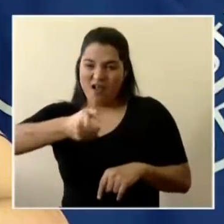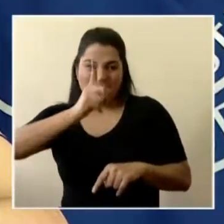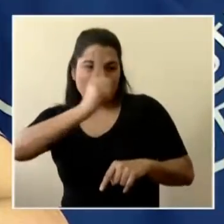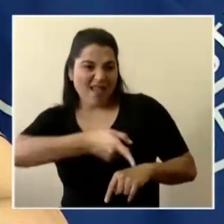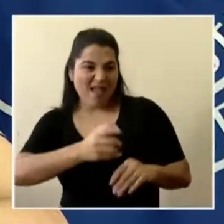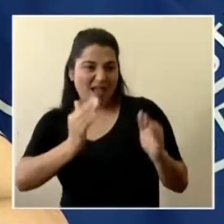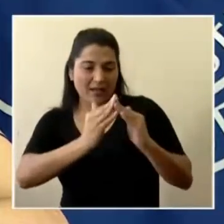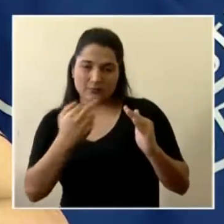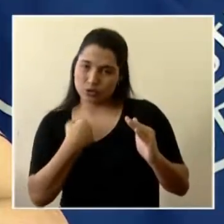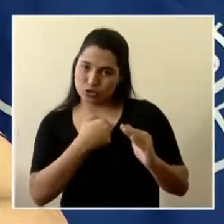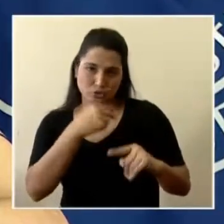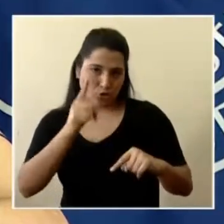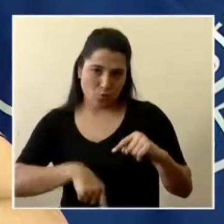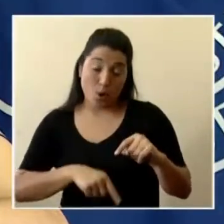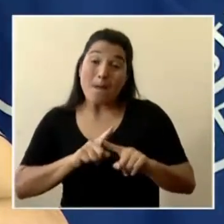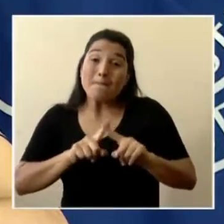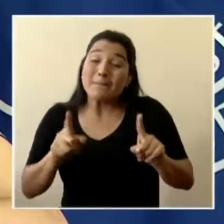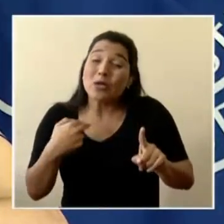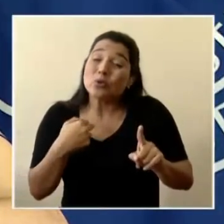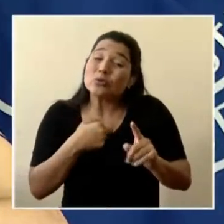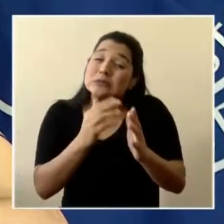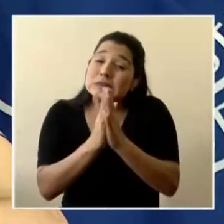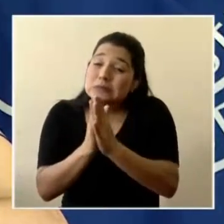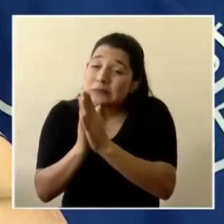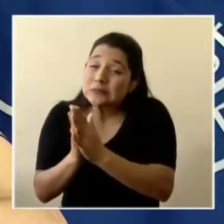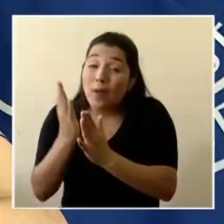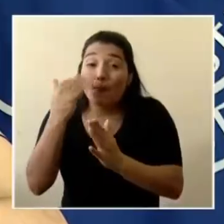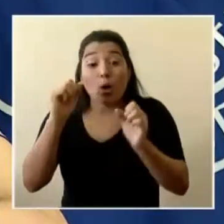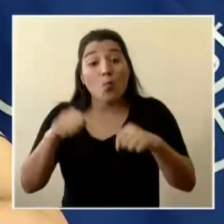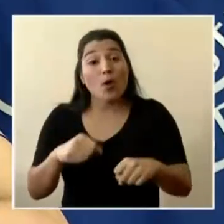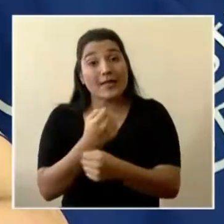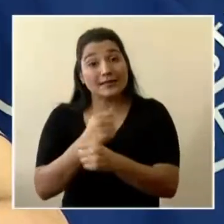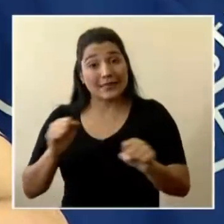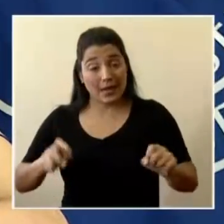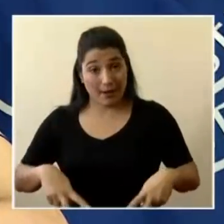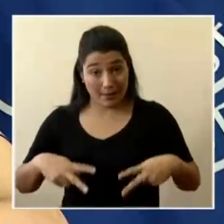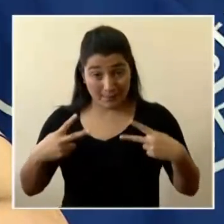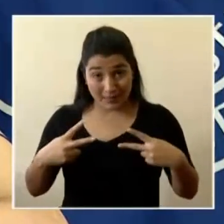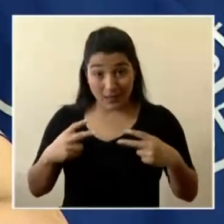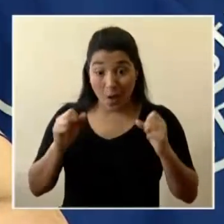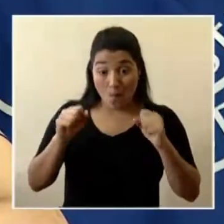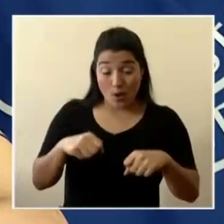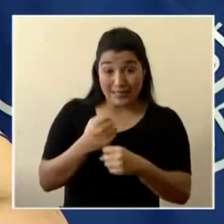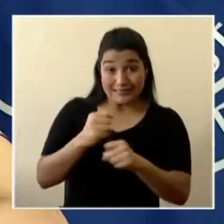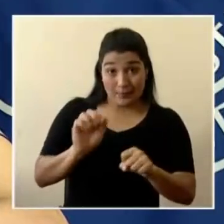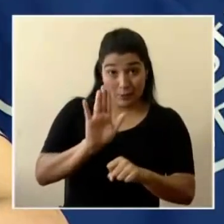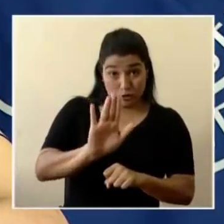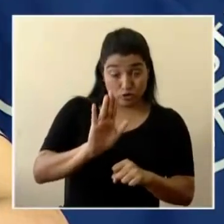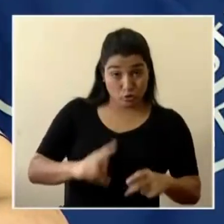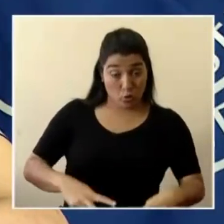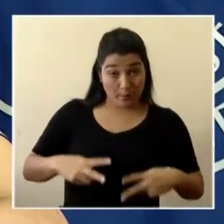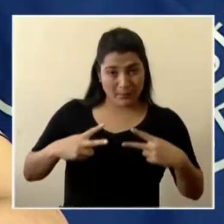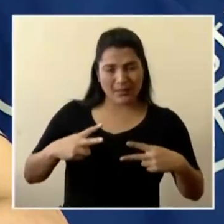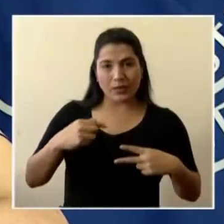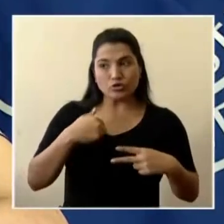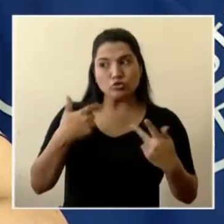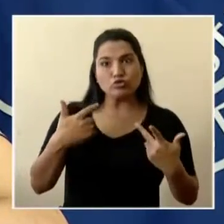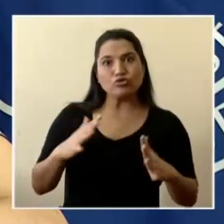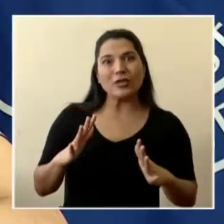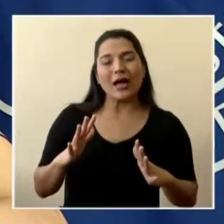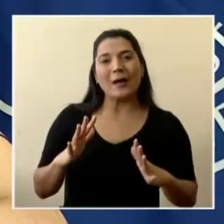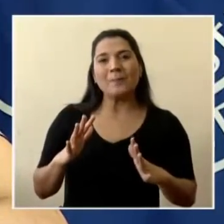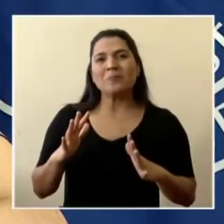es una invitación que salva vidas, es una invitación que salva no solamente la vida de usted, y hay gente que yo he escuchado que están